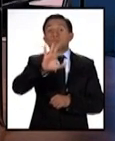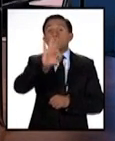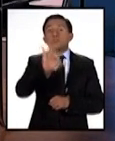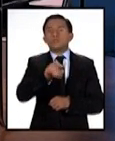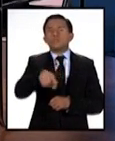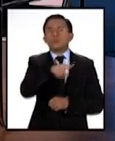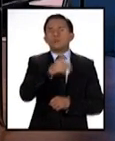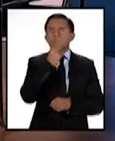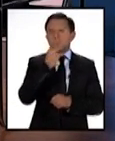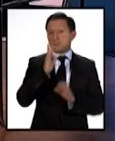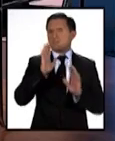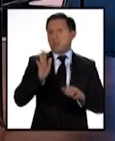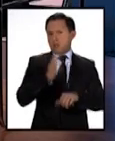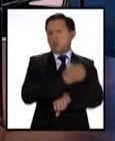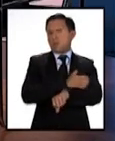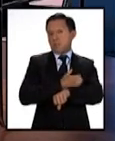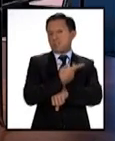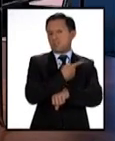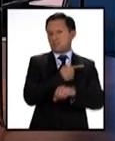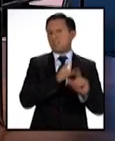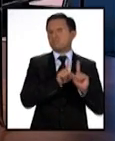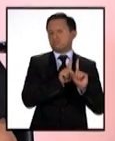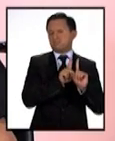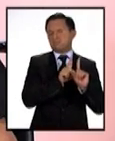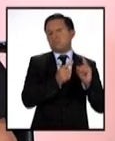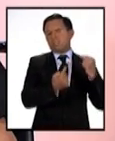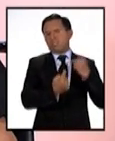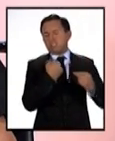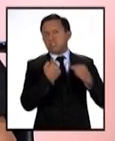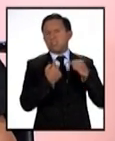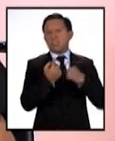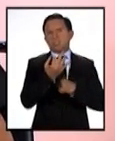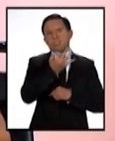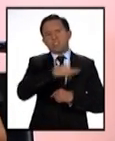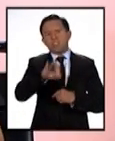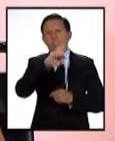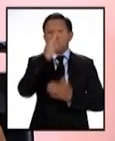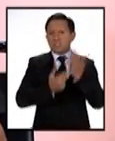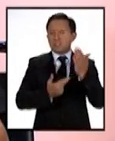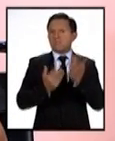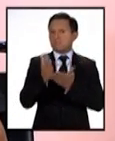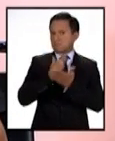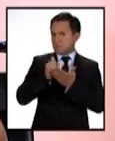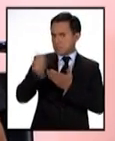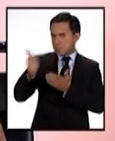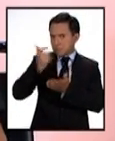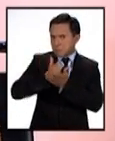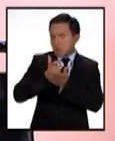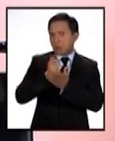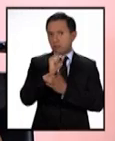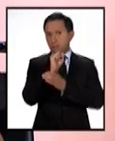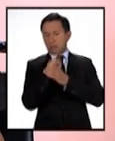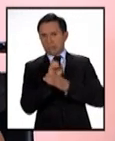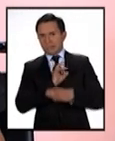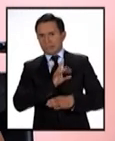violencia entre pares, es decir, acoso o intimidación. Pero también, si nos vamos al otro lado de la